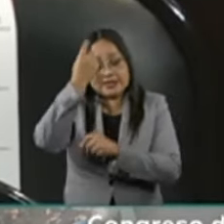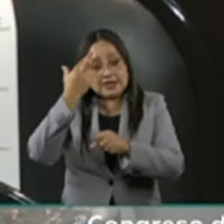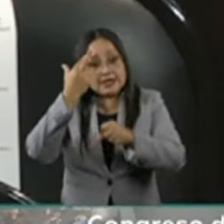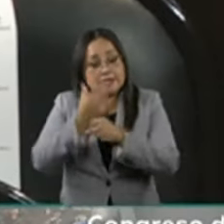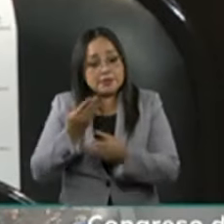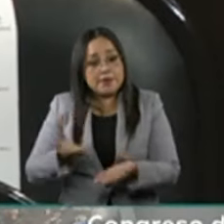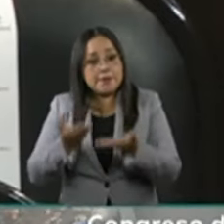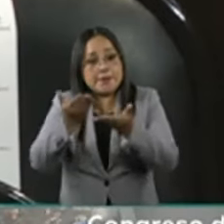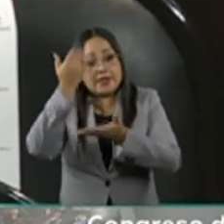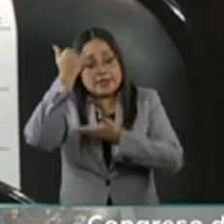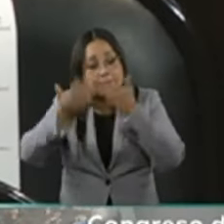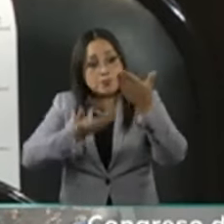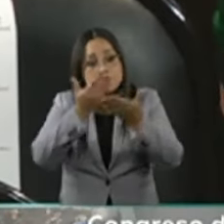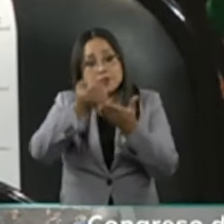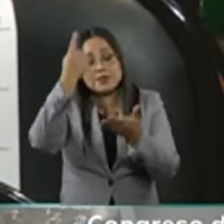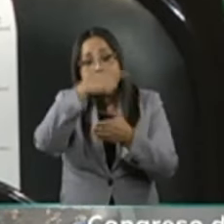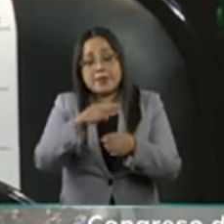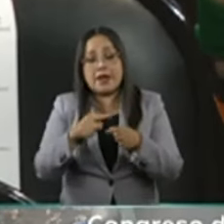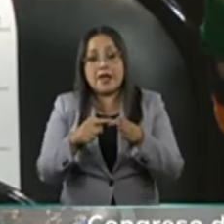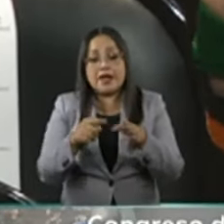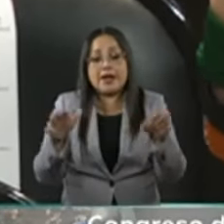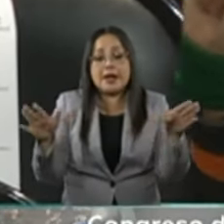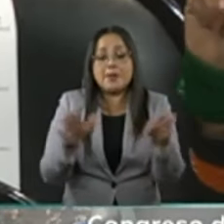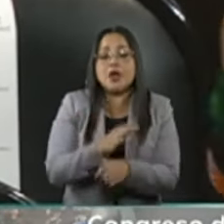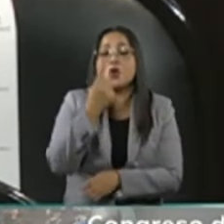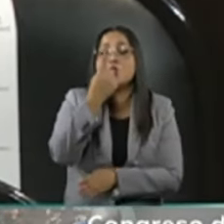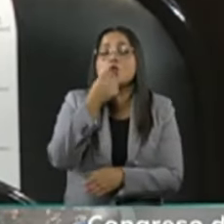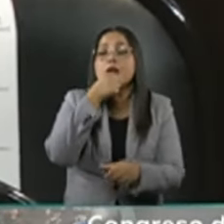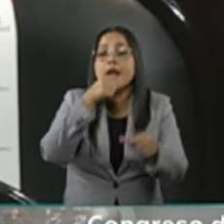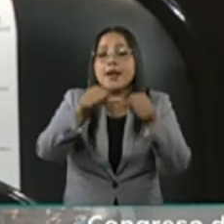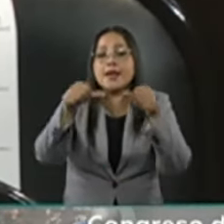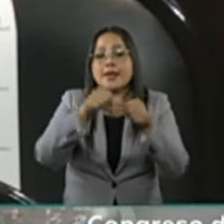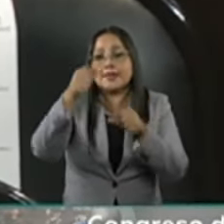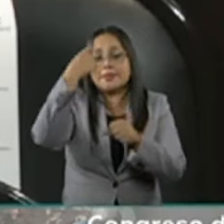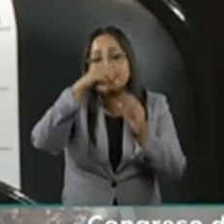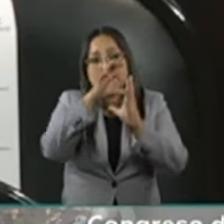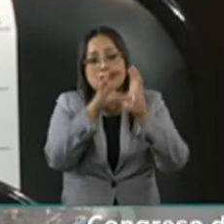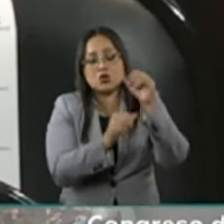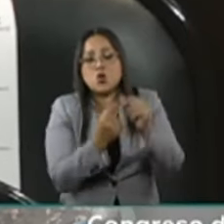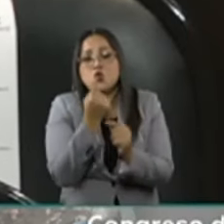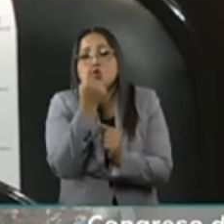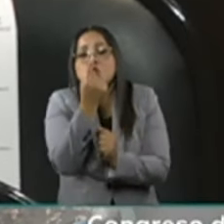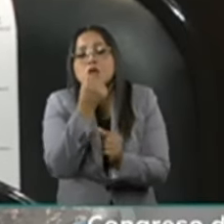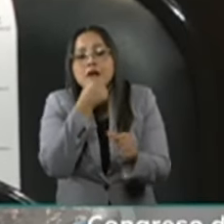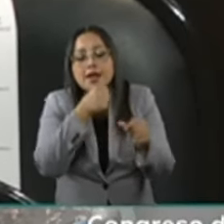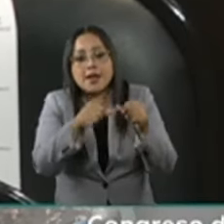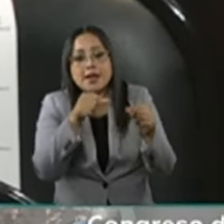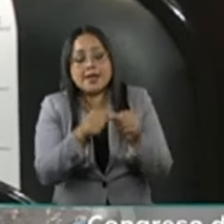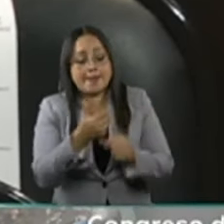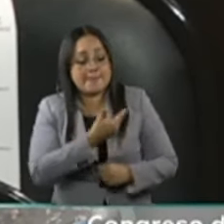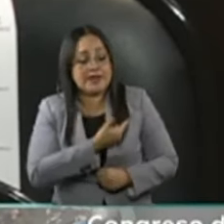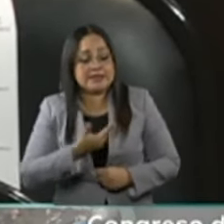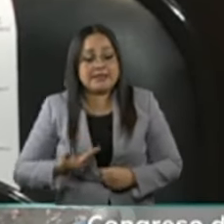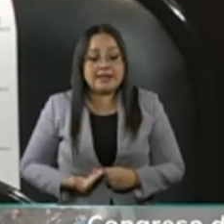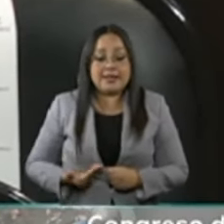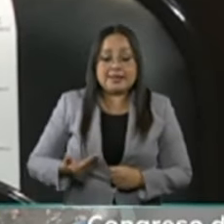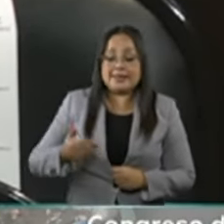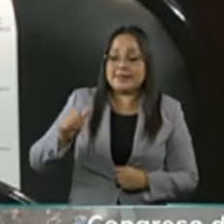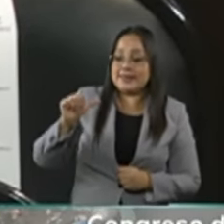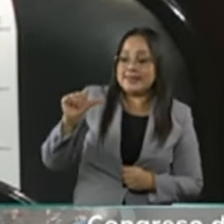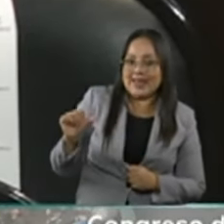la iniciativa que reforma una letra a la Constitución, una letra para que el término de